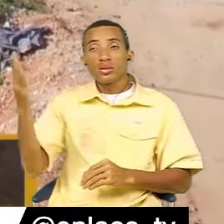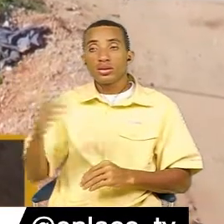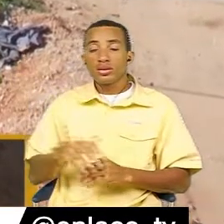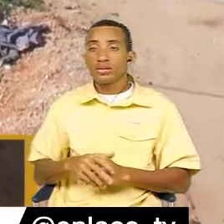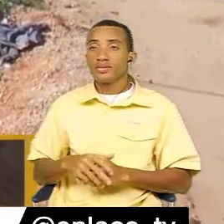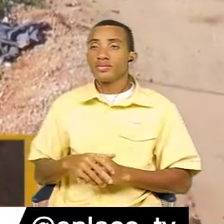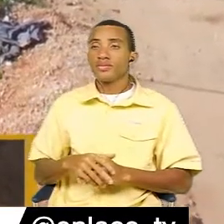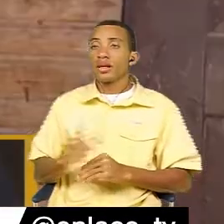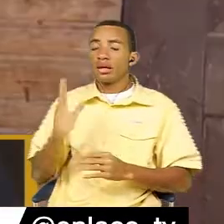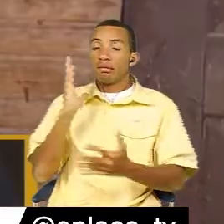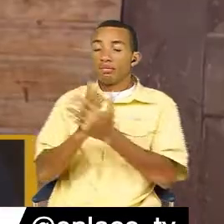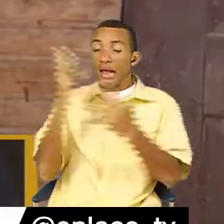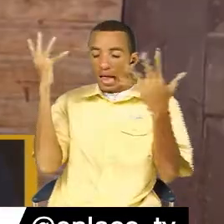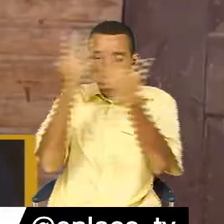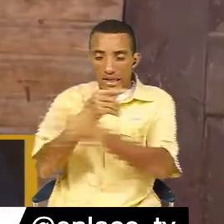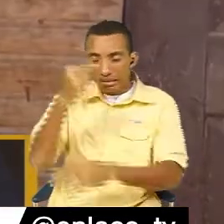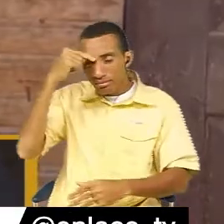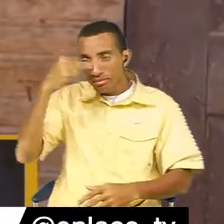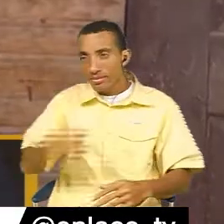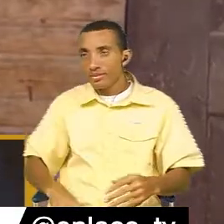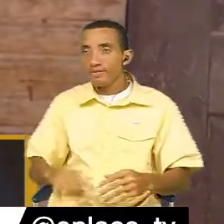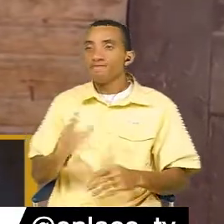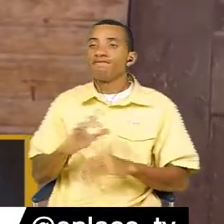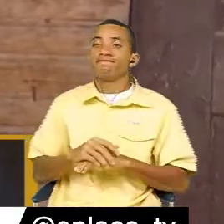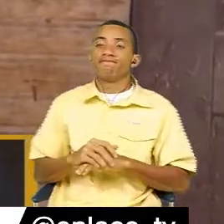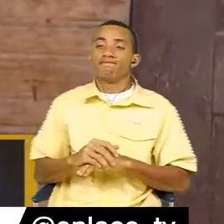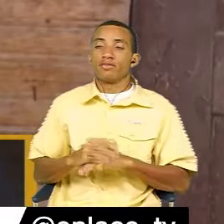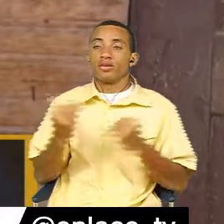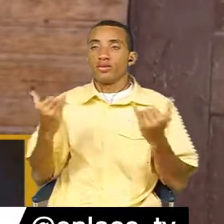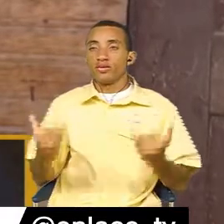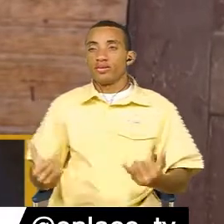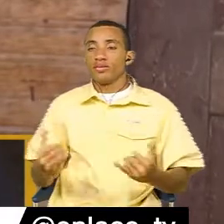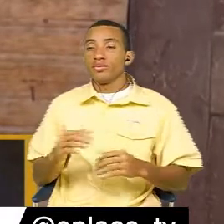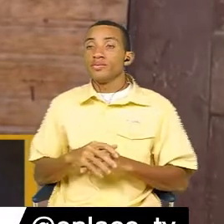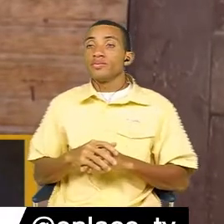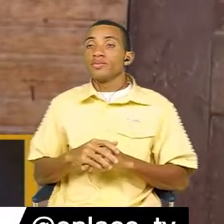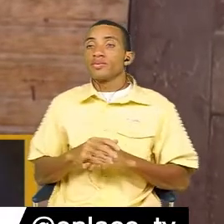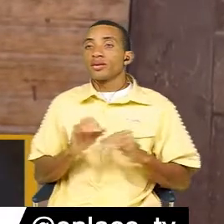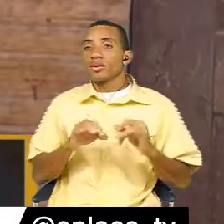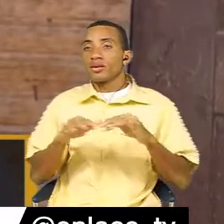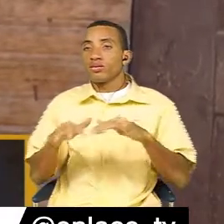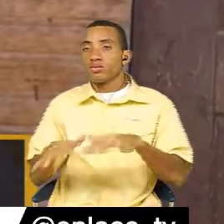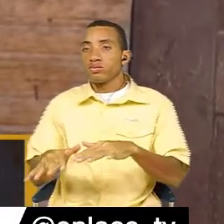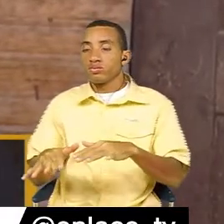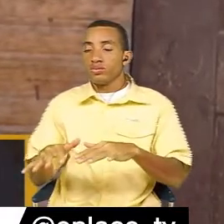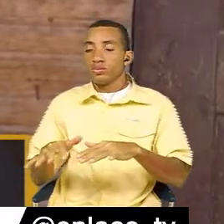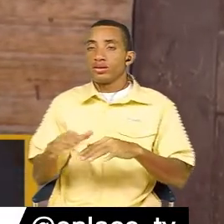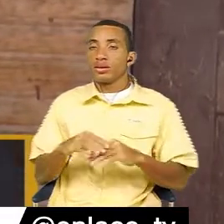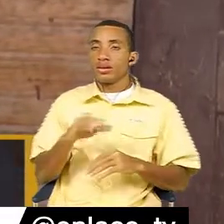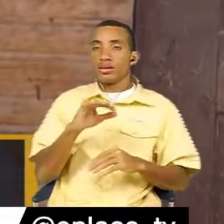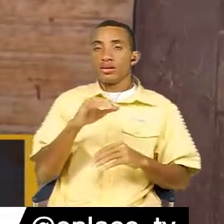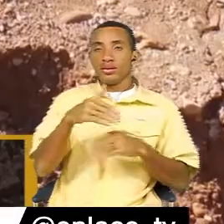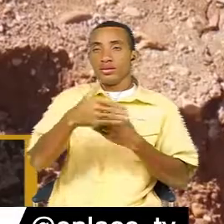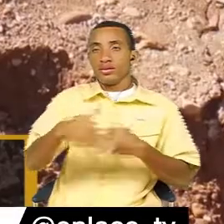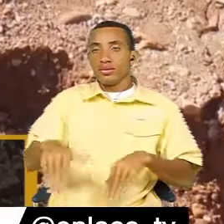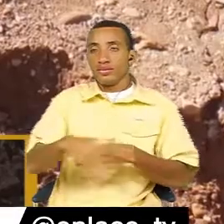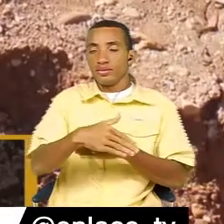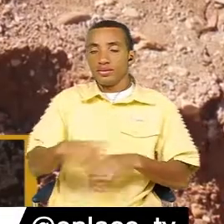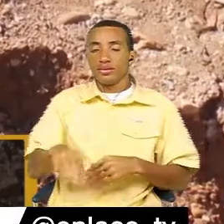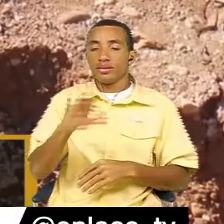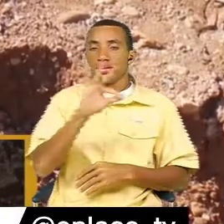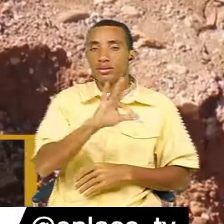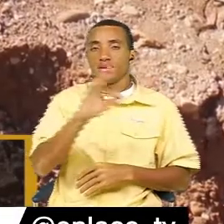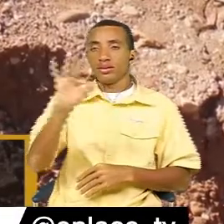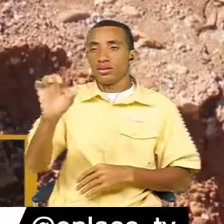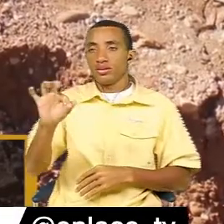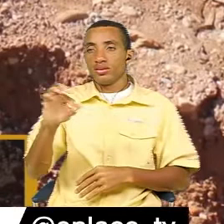más tarde que tener que lamentarnos por este perjuicio que tenemos nosotros aquí en el sector de la Manzana 38 del barrio 22 de marzo. La situación